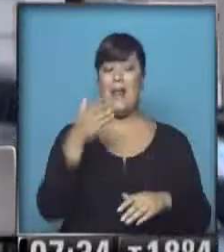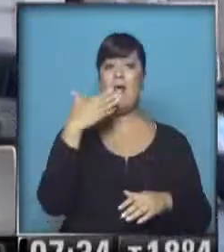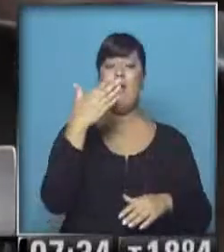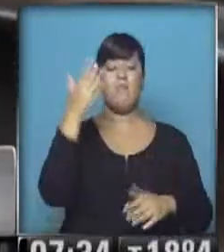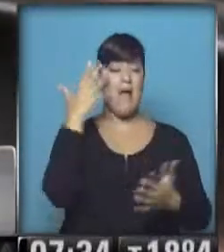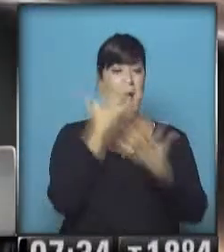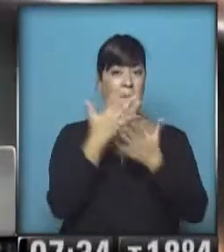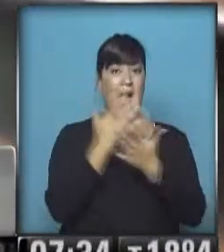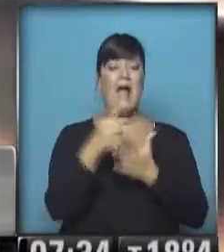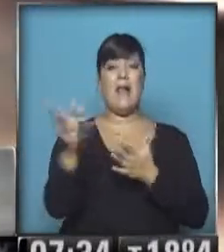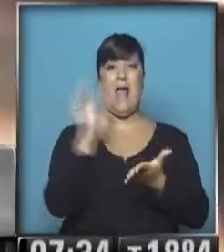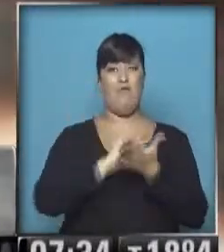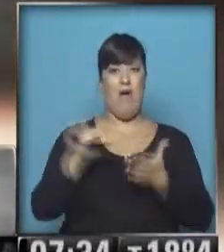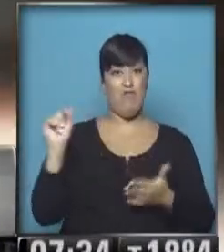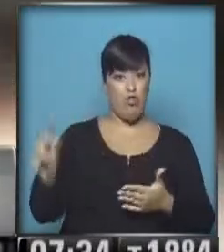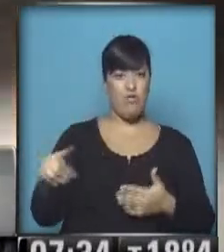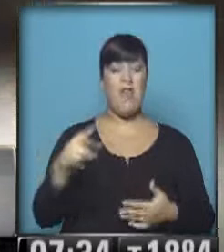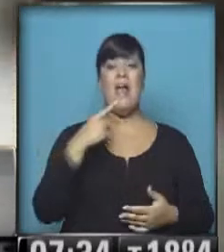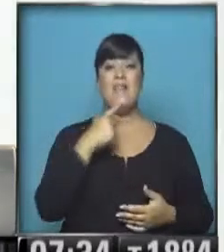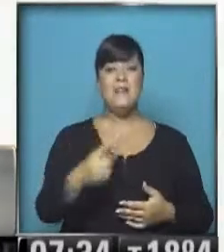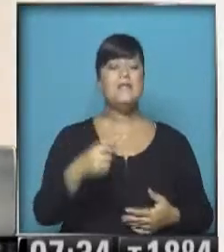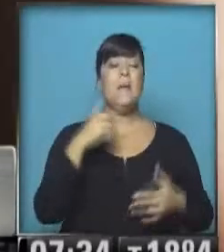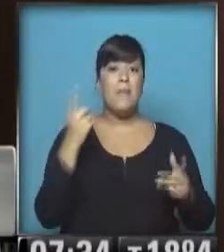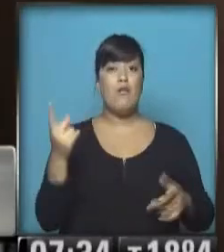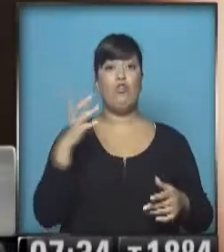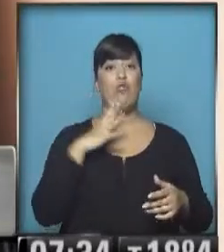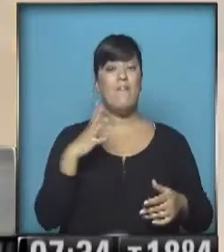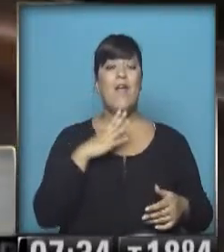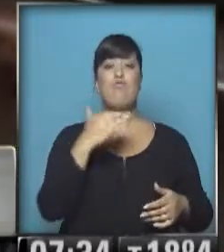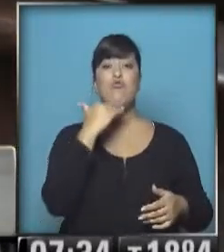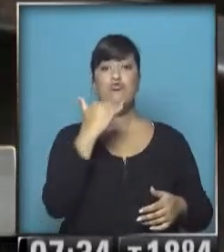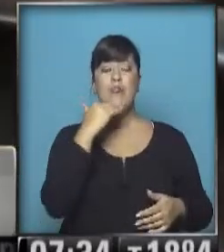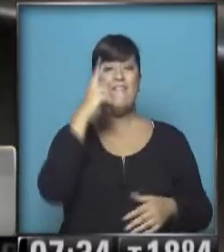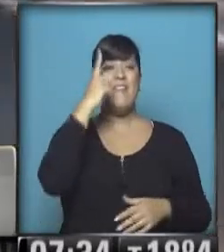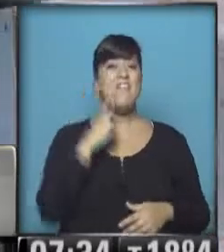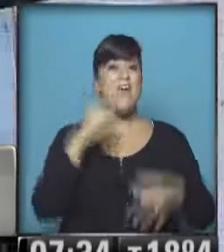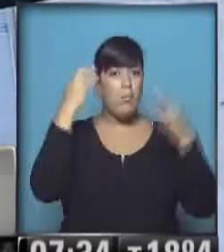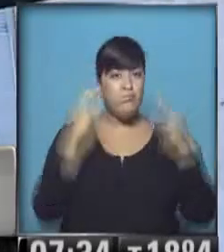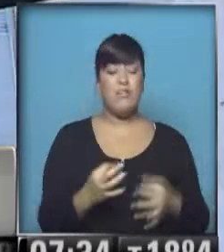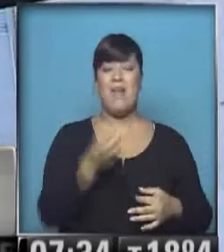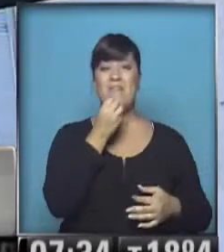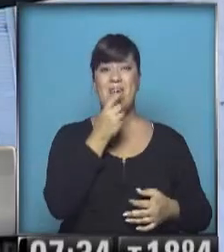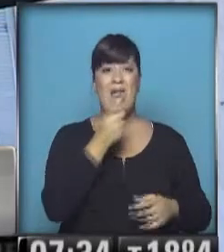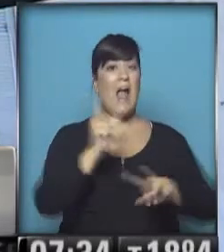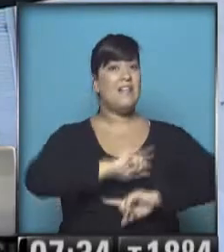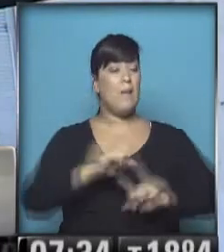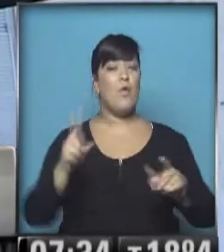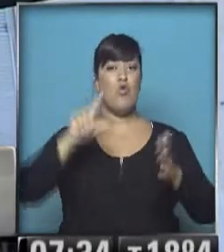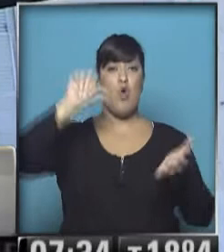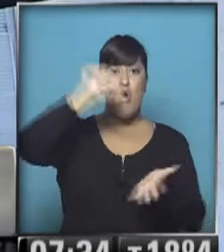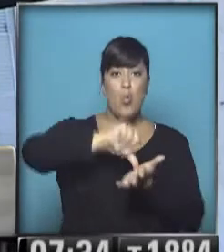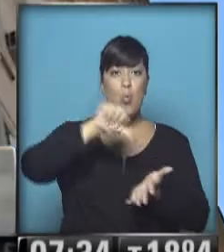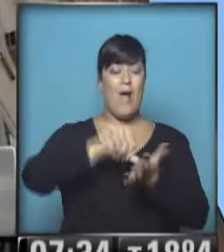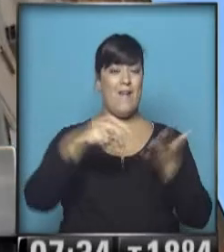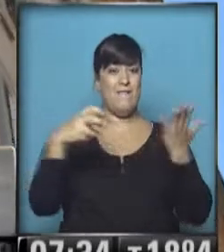no se sabe exactamente qué día será el de la declaración testimonial tampoco el lugar la fiscal